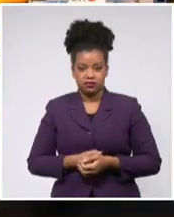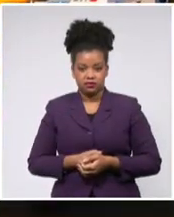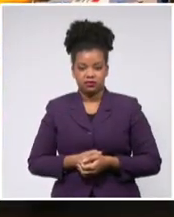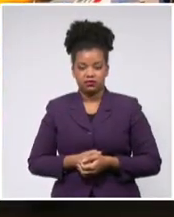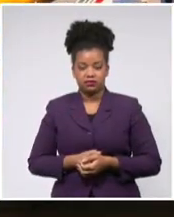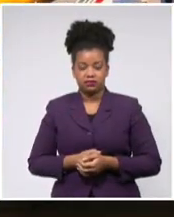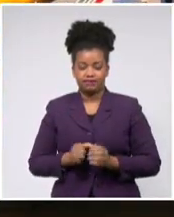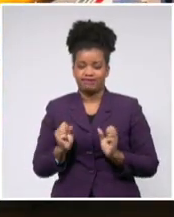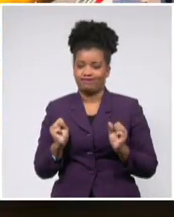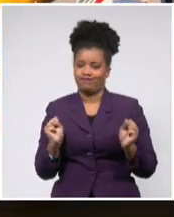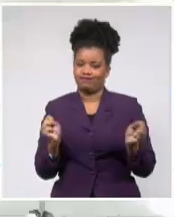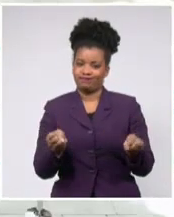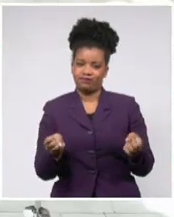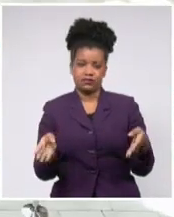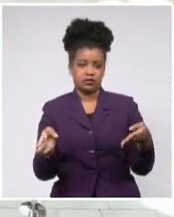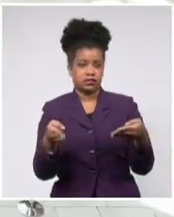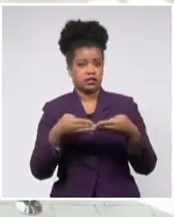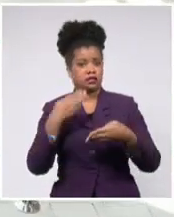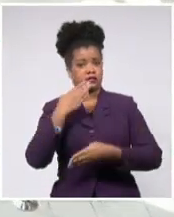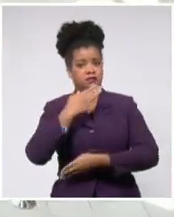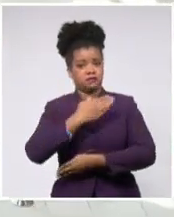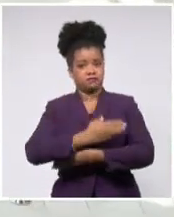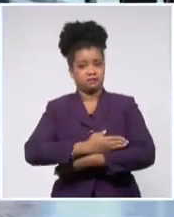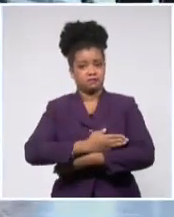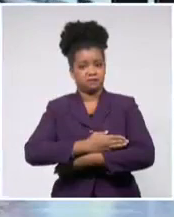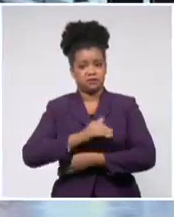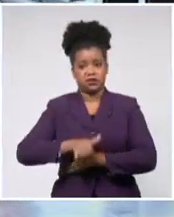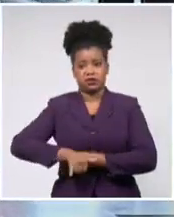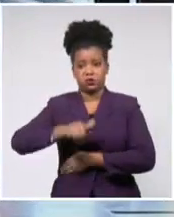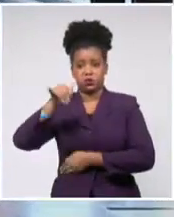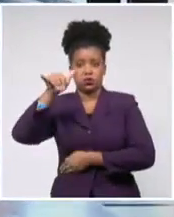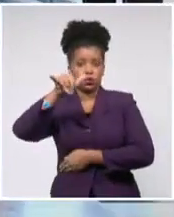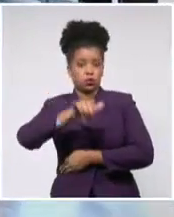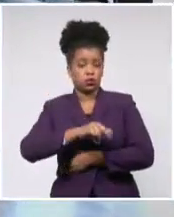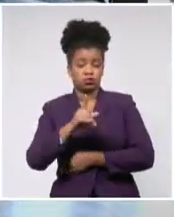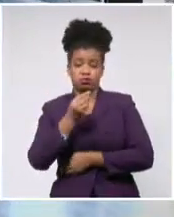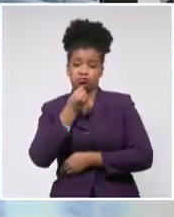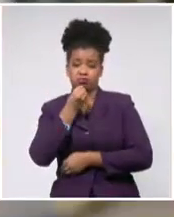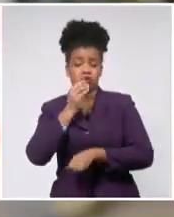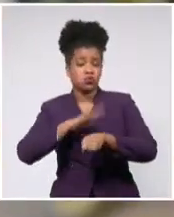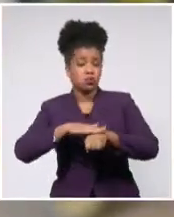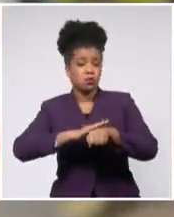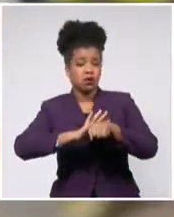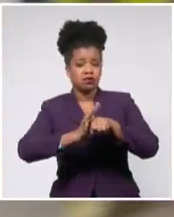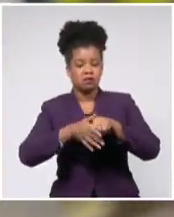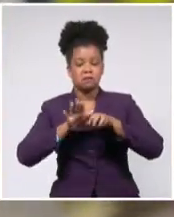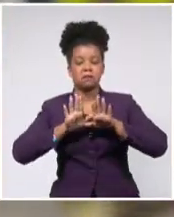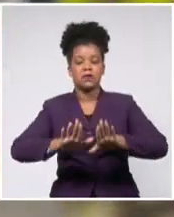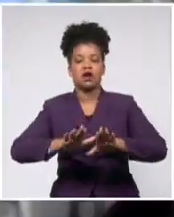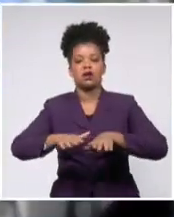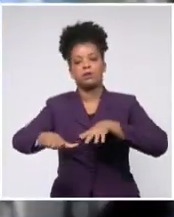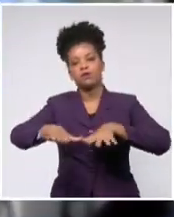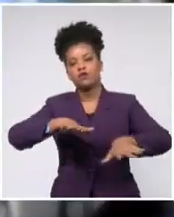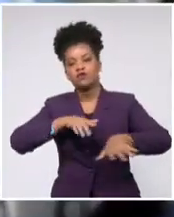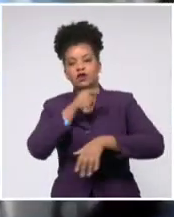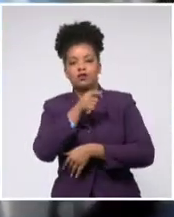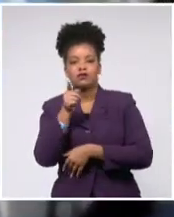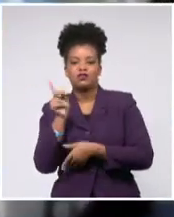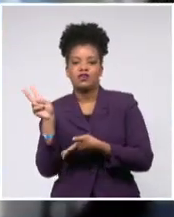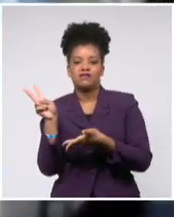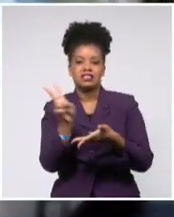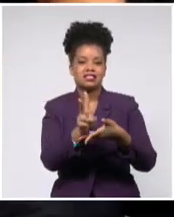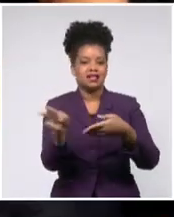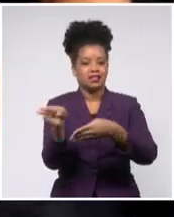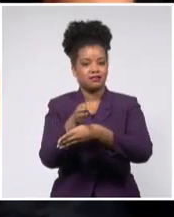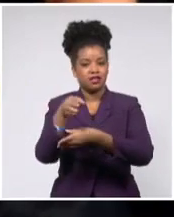El obligado cierre de fronteras y la restricción de viajes por la COVID-19 detuvo el movimiento de turistas por el mundo.